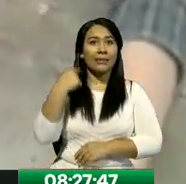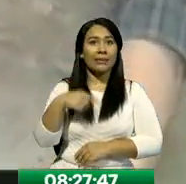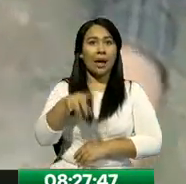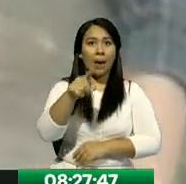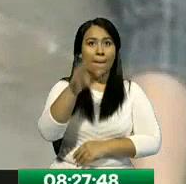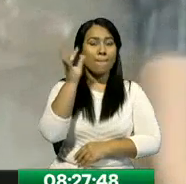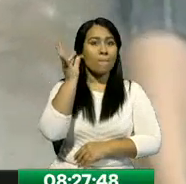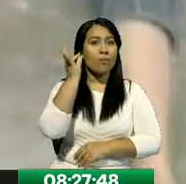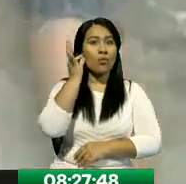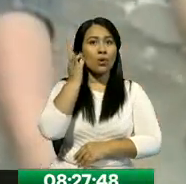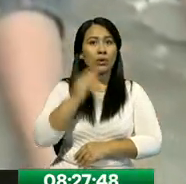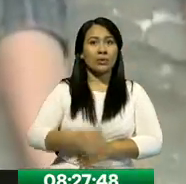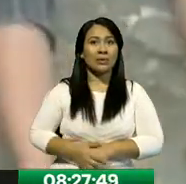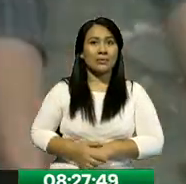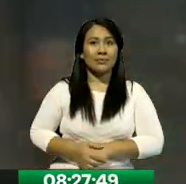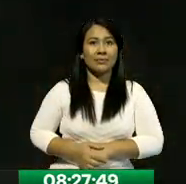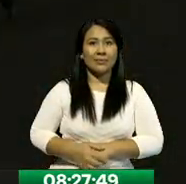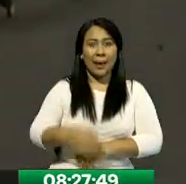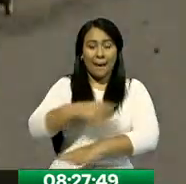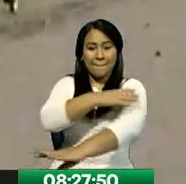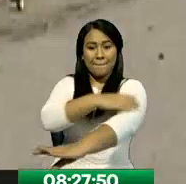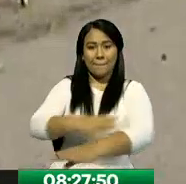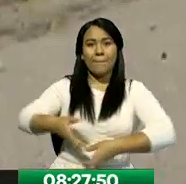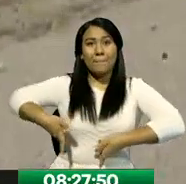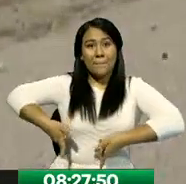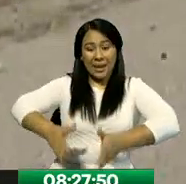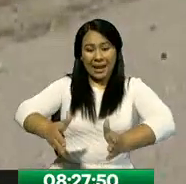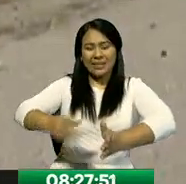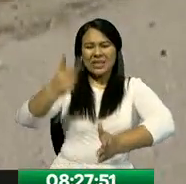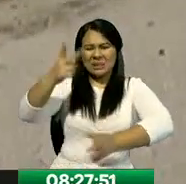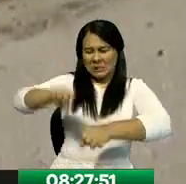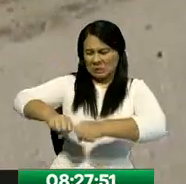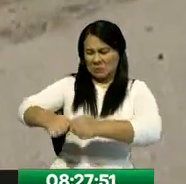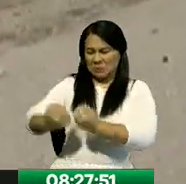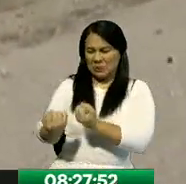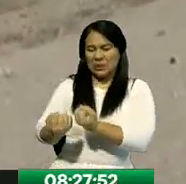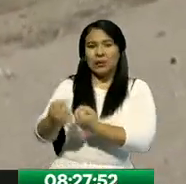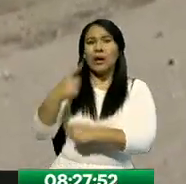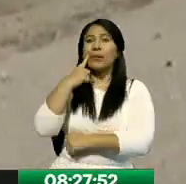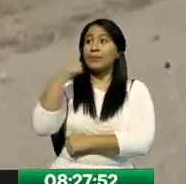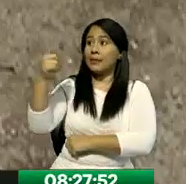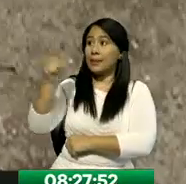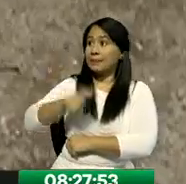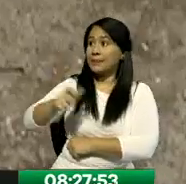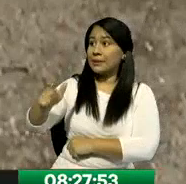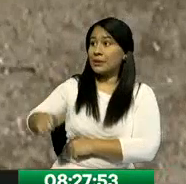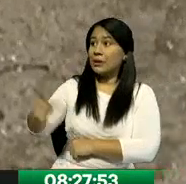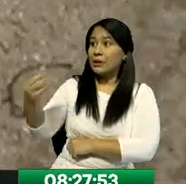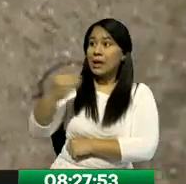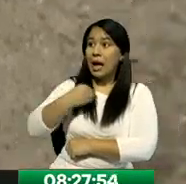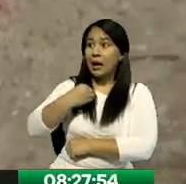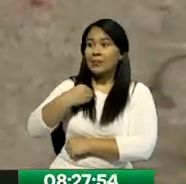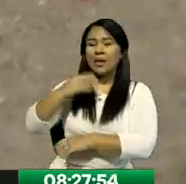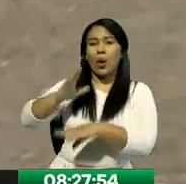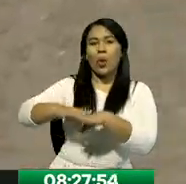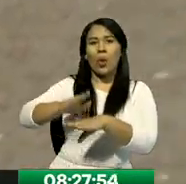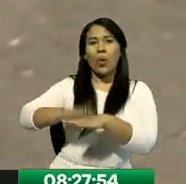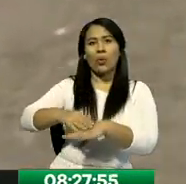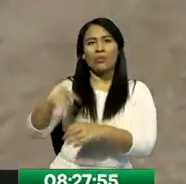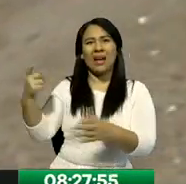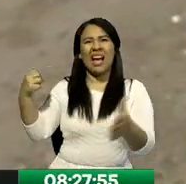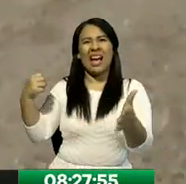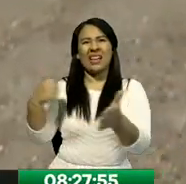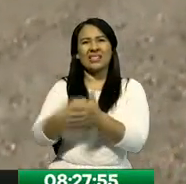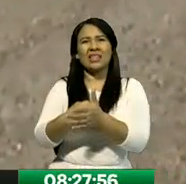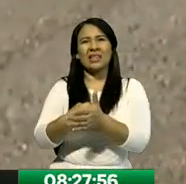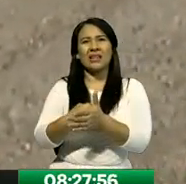señora Kelly estaba partida en dos la pierna. Moradores de las calles Domingo Savio y Abel Castillo aseguran que la causa principal de este